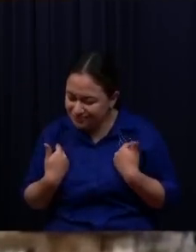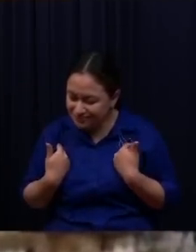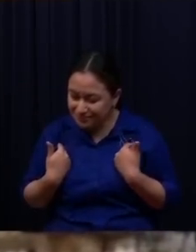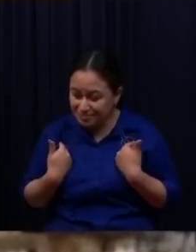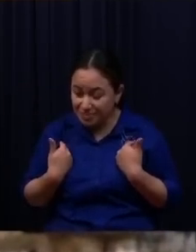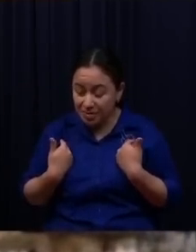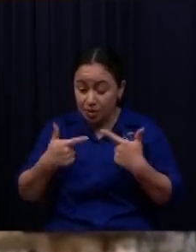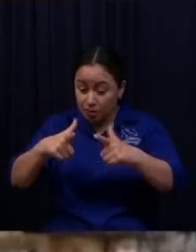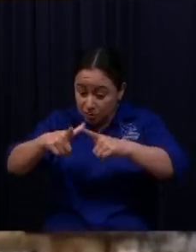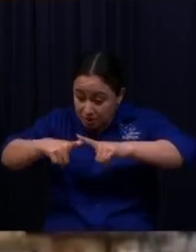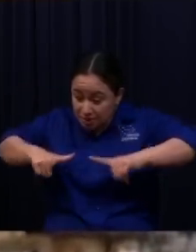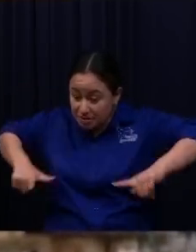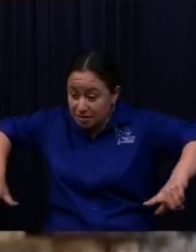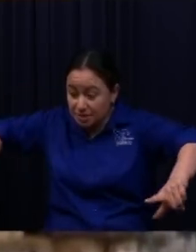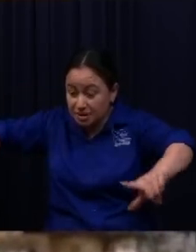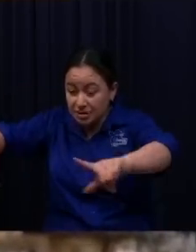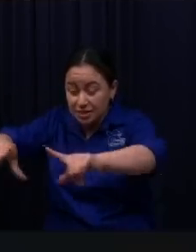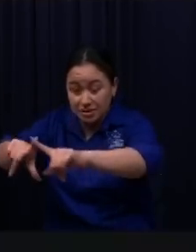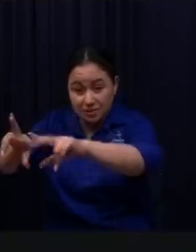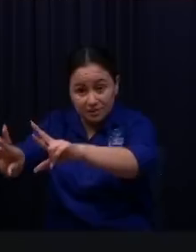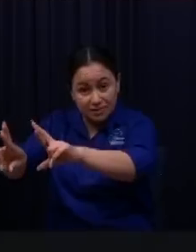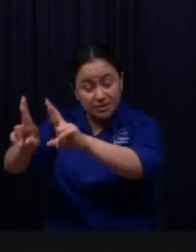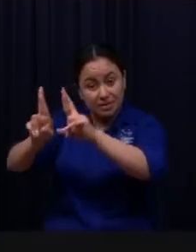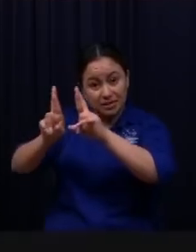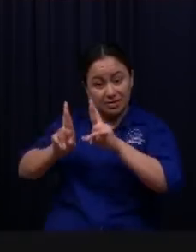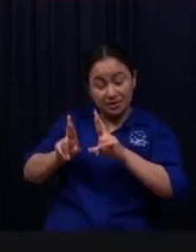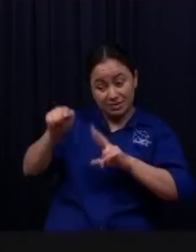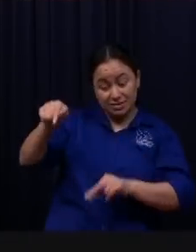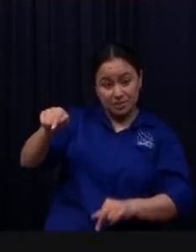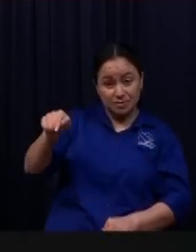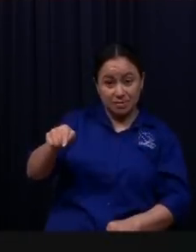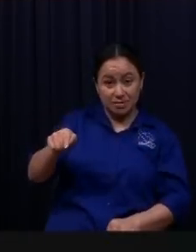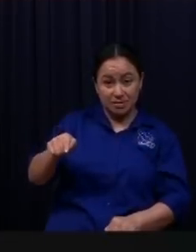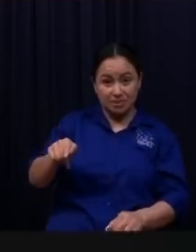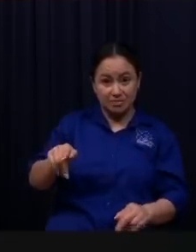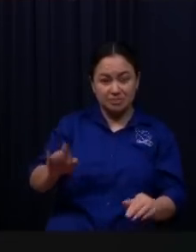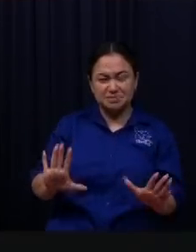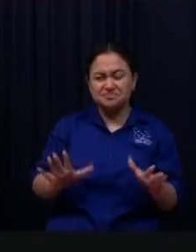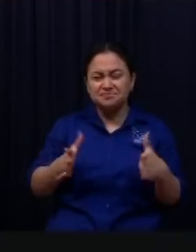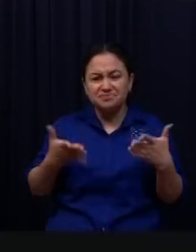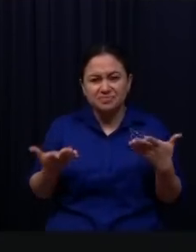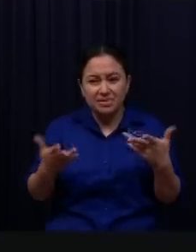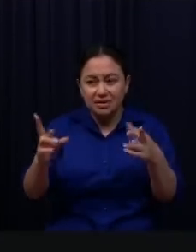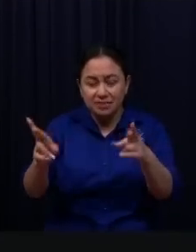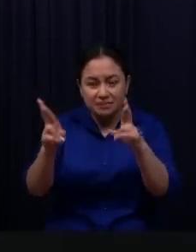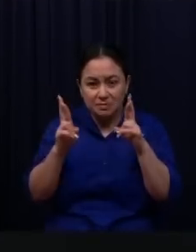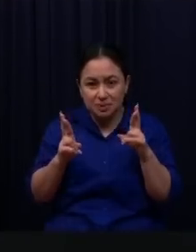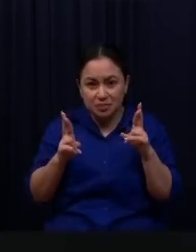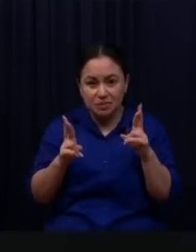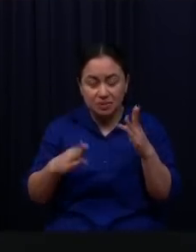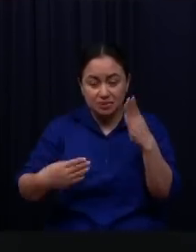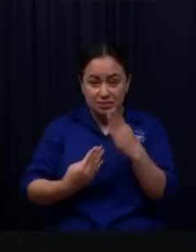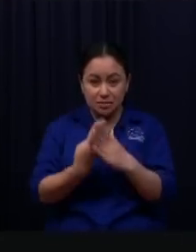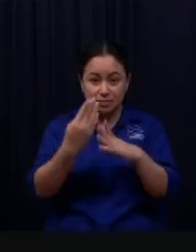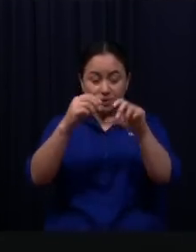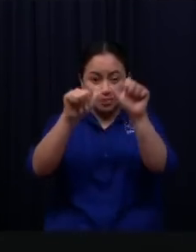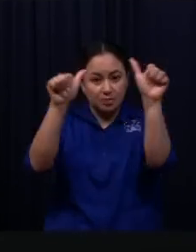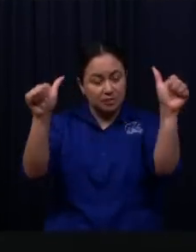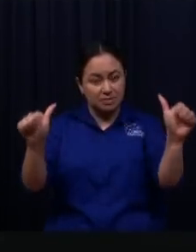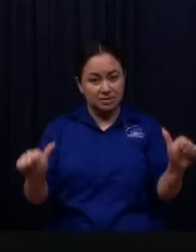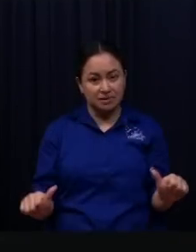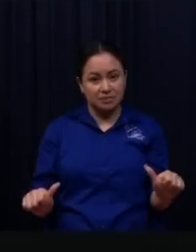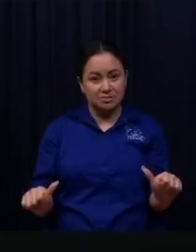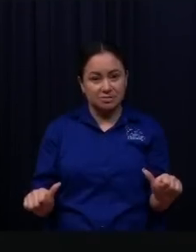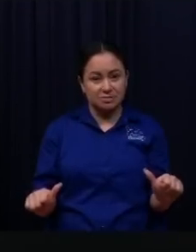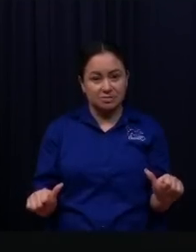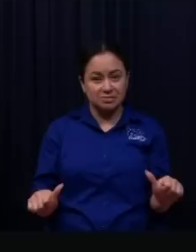propiedad. Entonces, ¿qué tenemos con este nuevo altar? Esa es la primera pregunta. ¿Cuántos